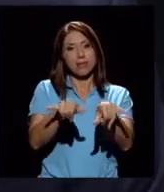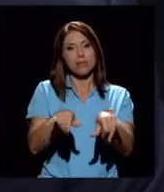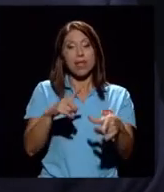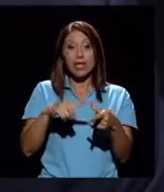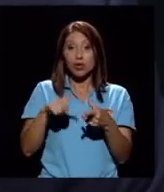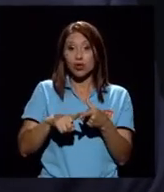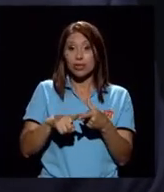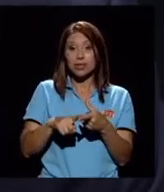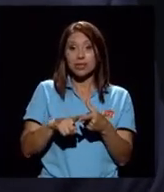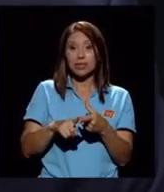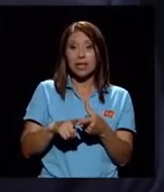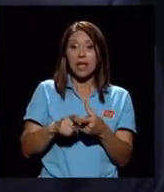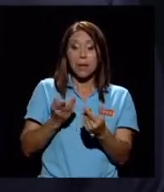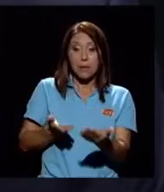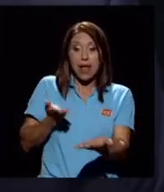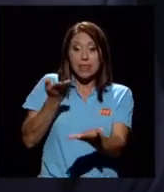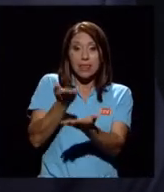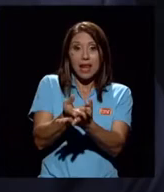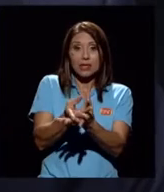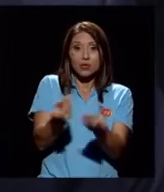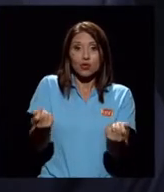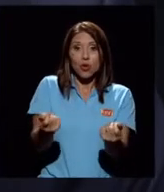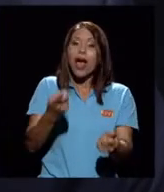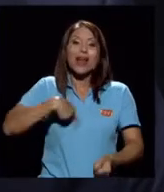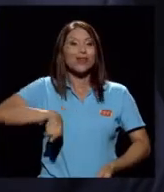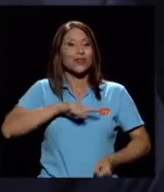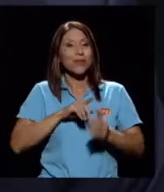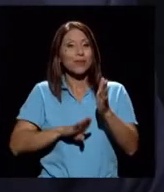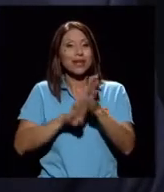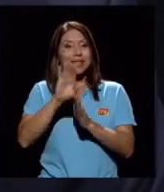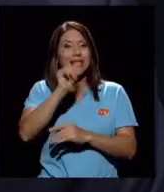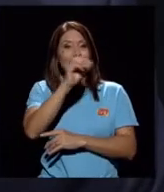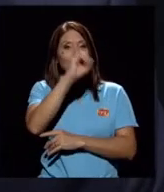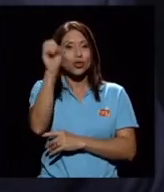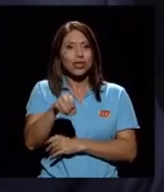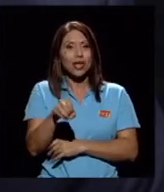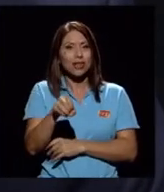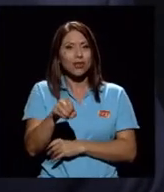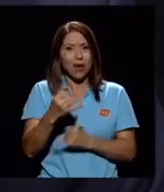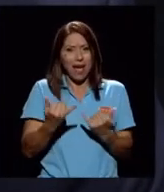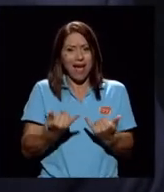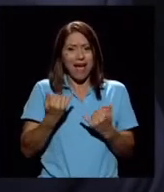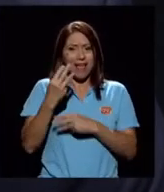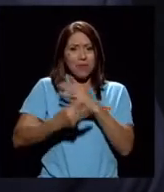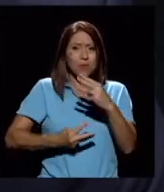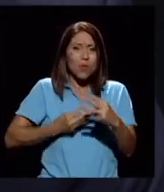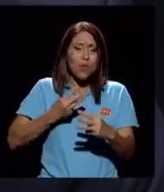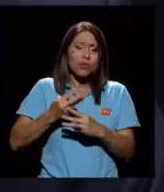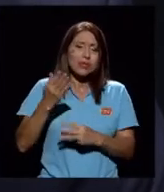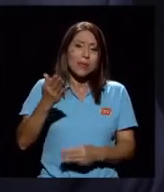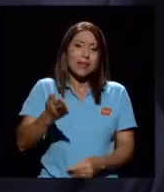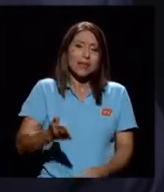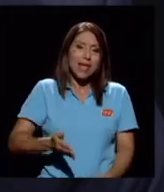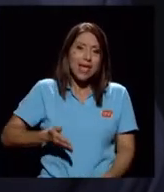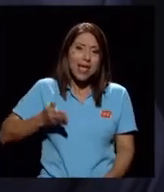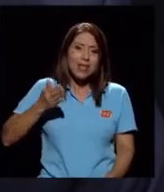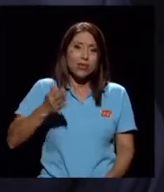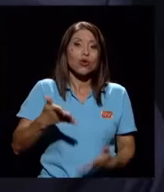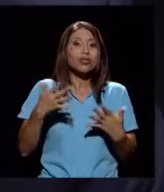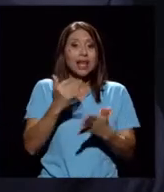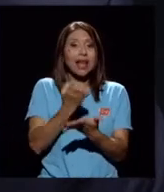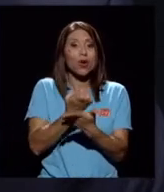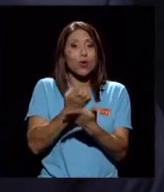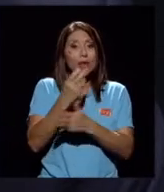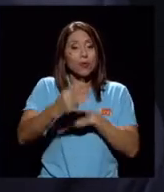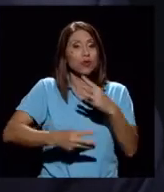la solución cómo vamos a crecer 10 por ciento y además en un mundo que cada vez es más lento es decir el mundo ya la economía mundial no